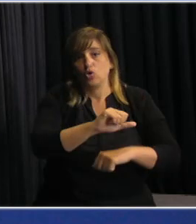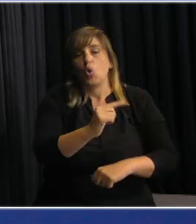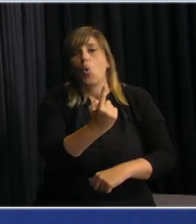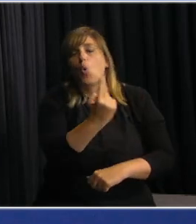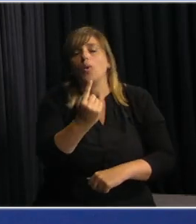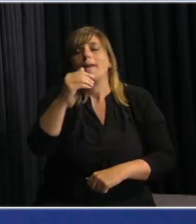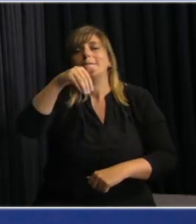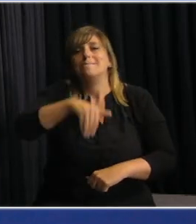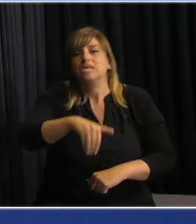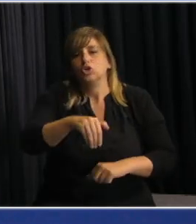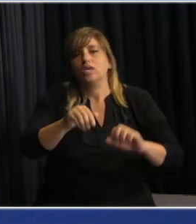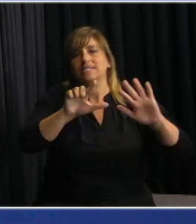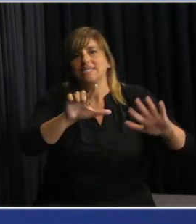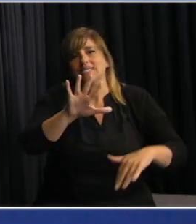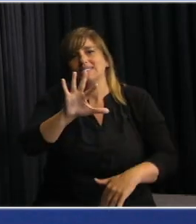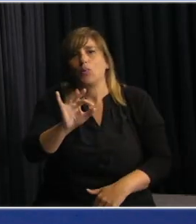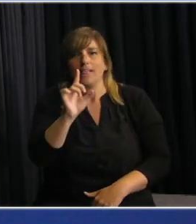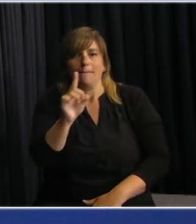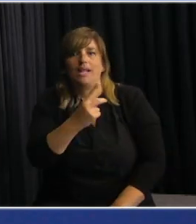1.750.000 dosis.